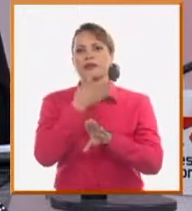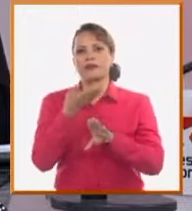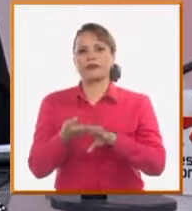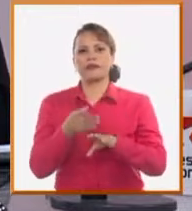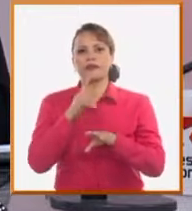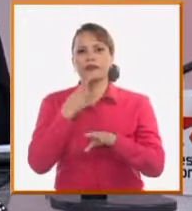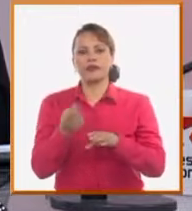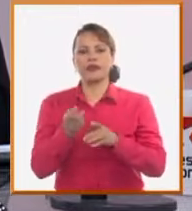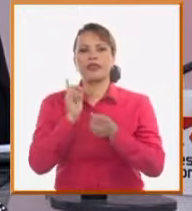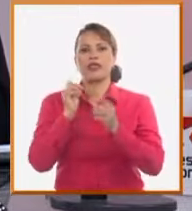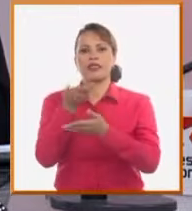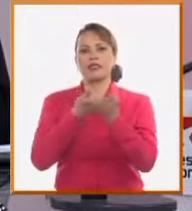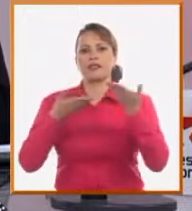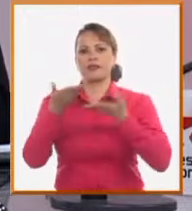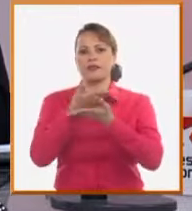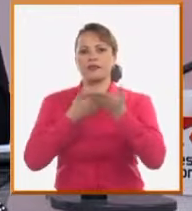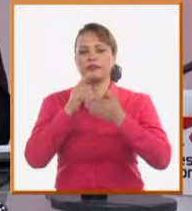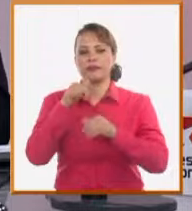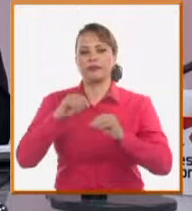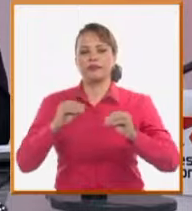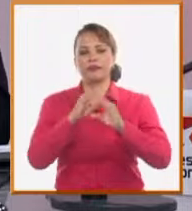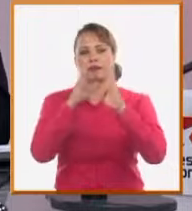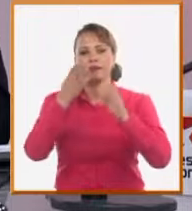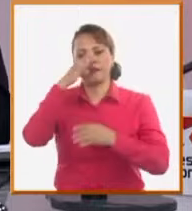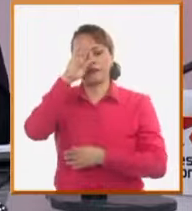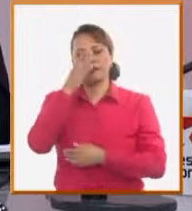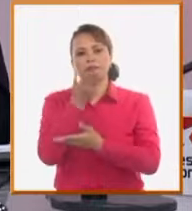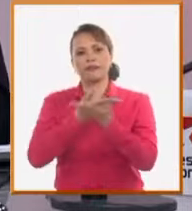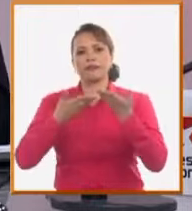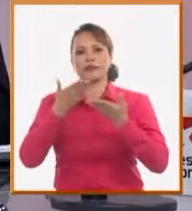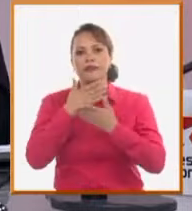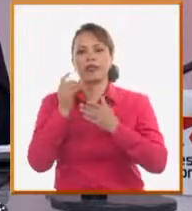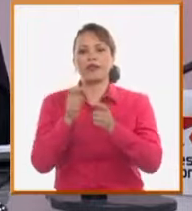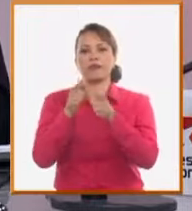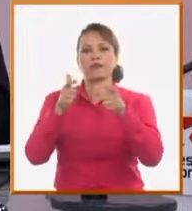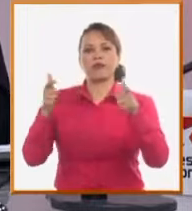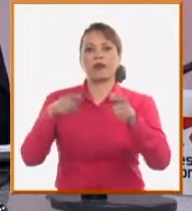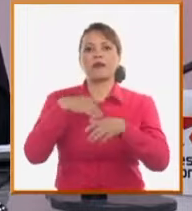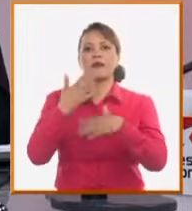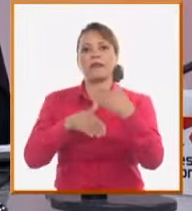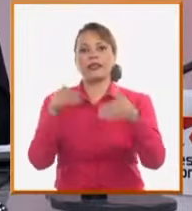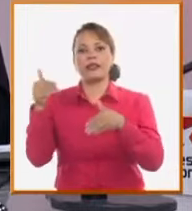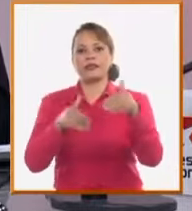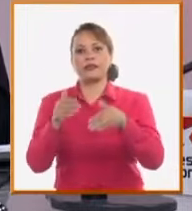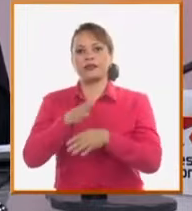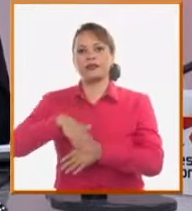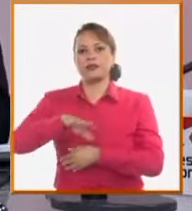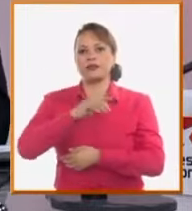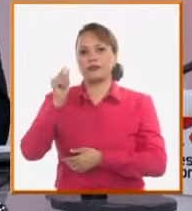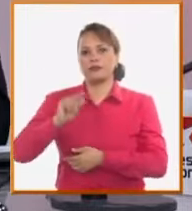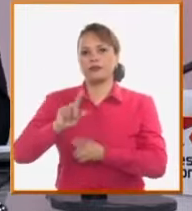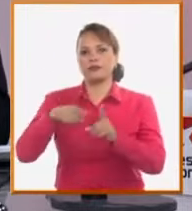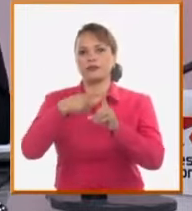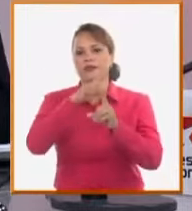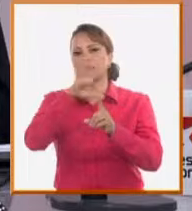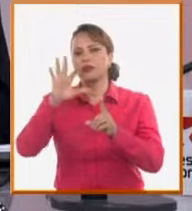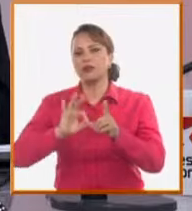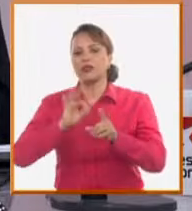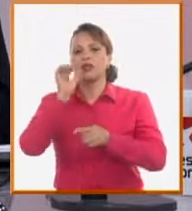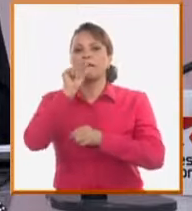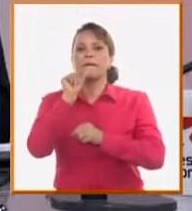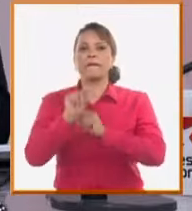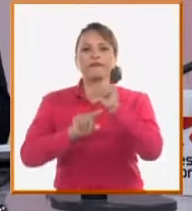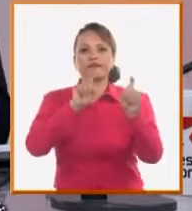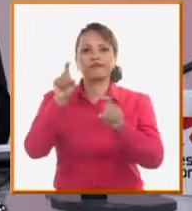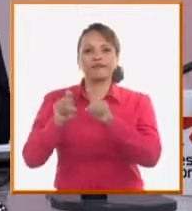del foro debate esta mañana en Cuba Debate, con amplia participación de ustedes, más de 50 comentarios. Hoy, por supuesto,